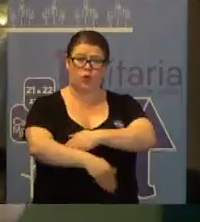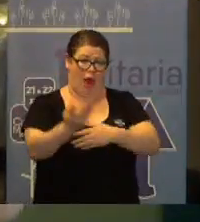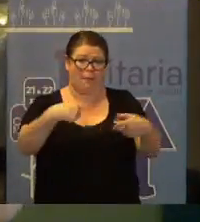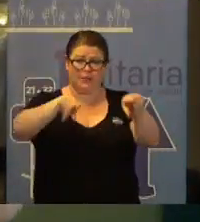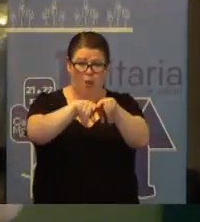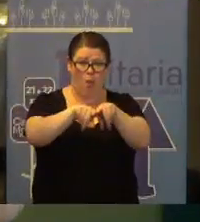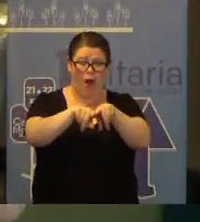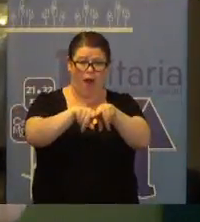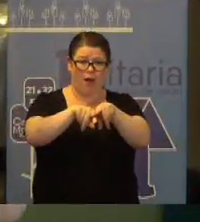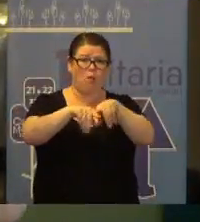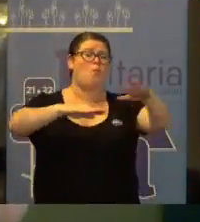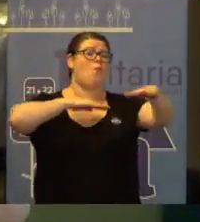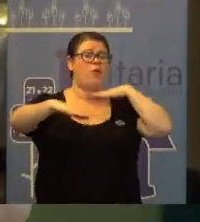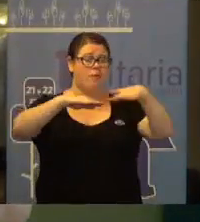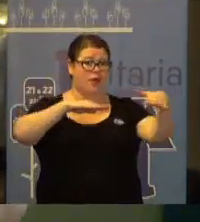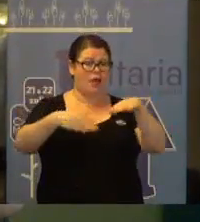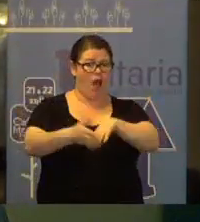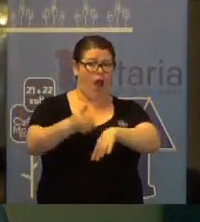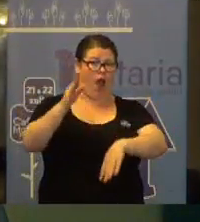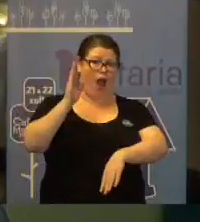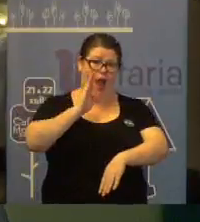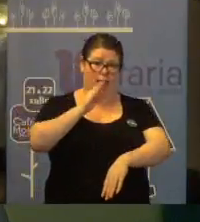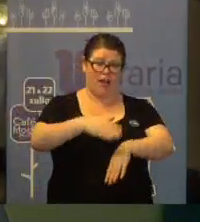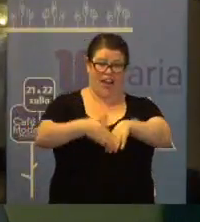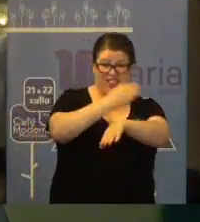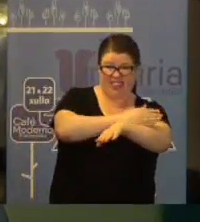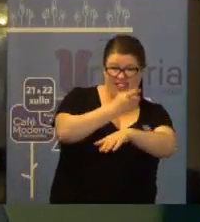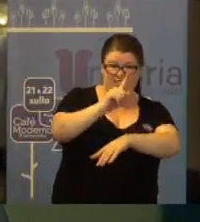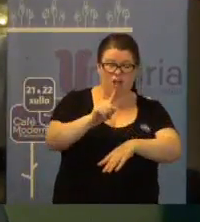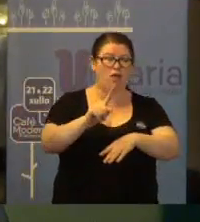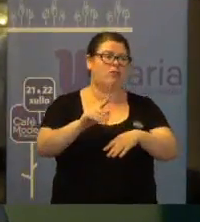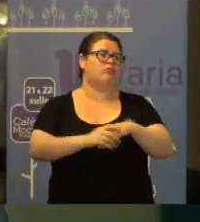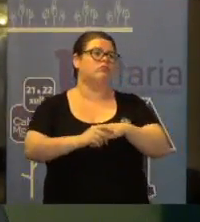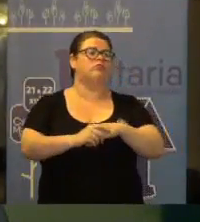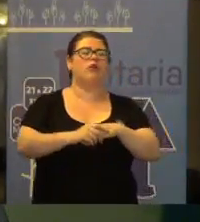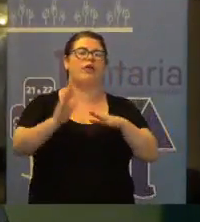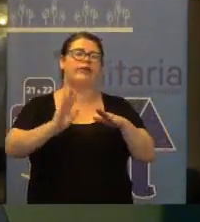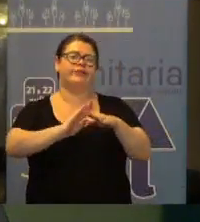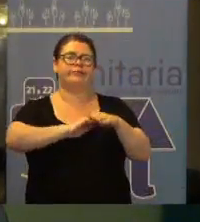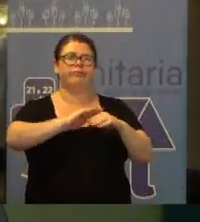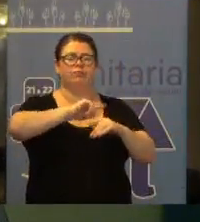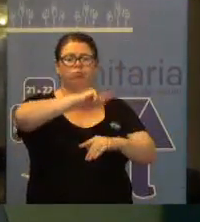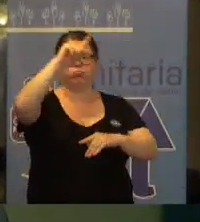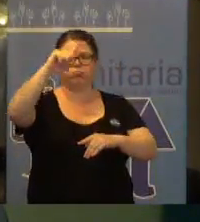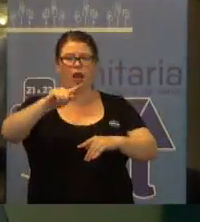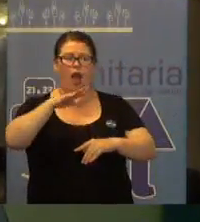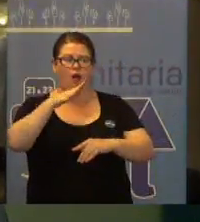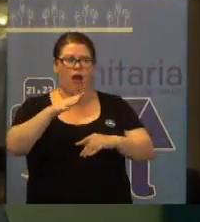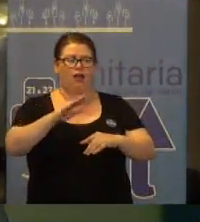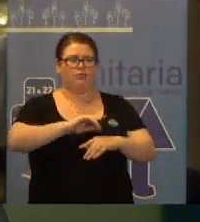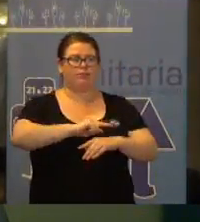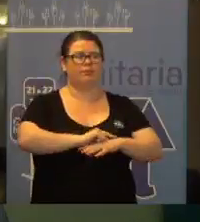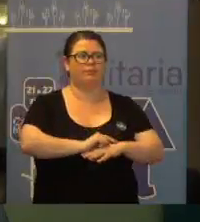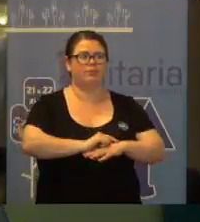Teñen refluxos, non é como antes, a acumulación chegabas a un punto e ibas lentamente, non, agora, da mesma maneira que